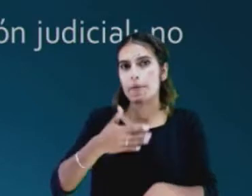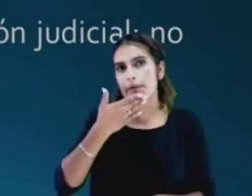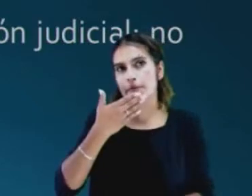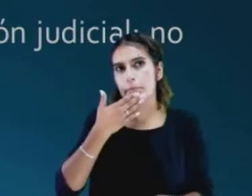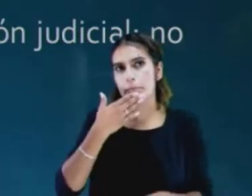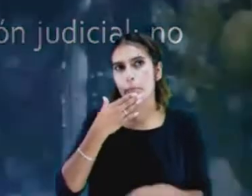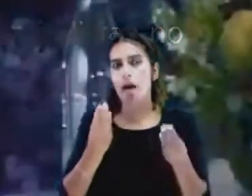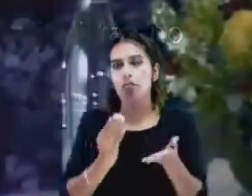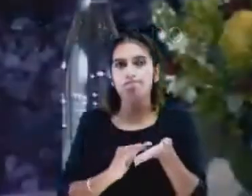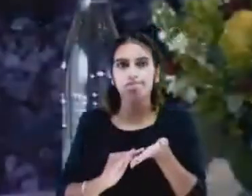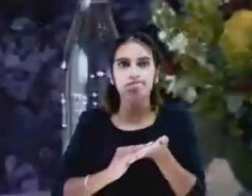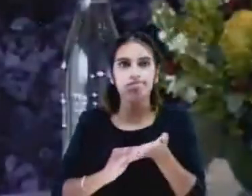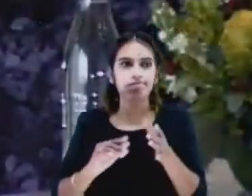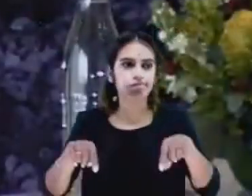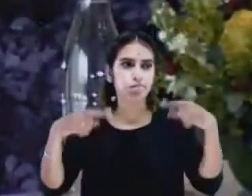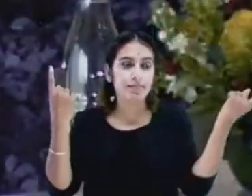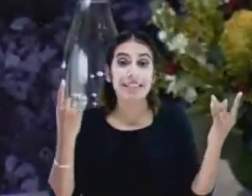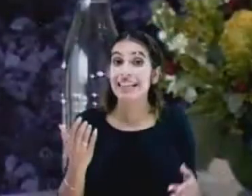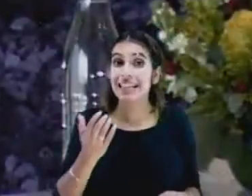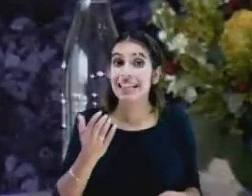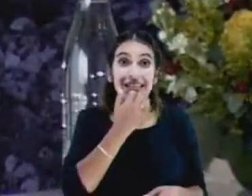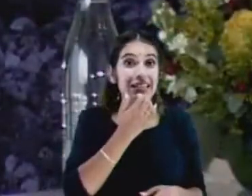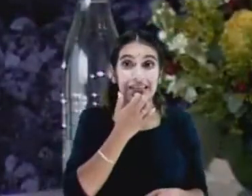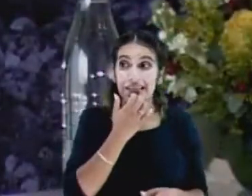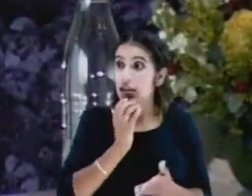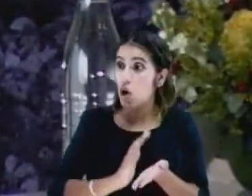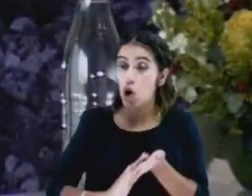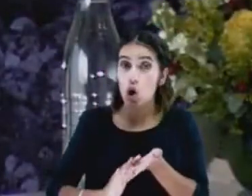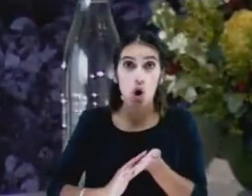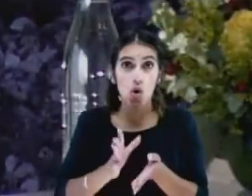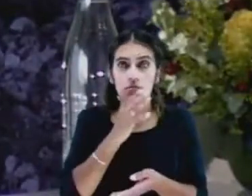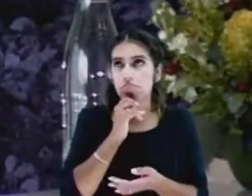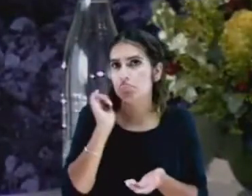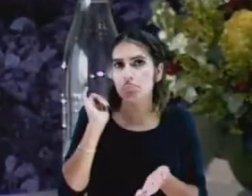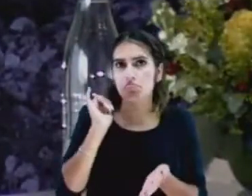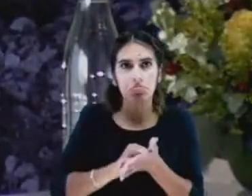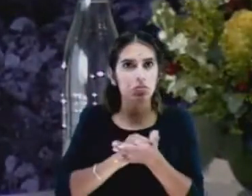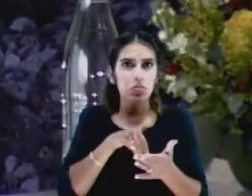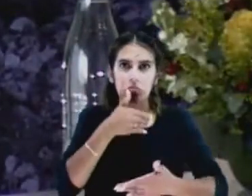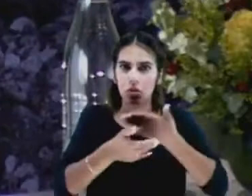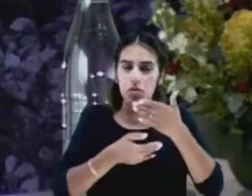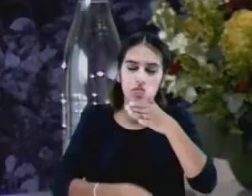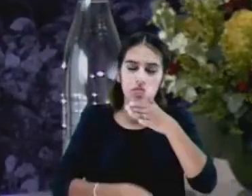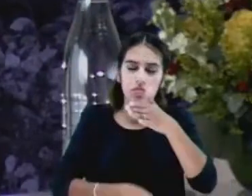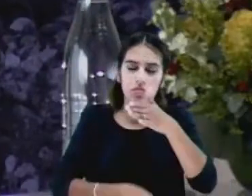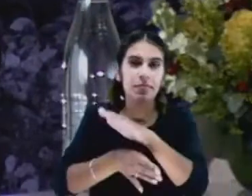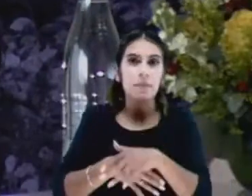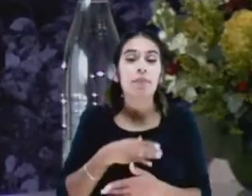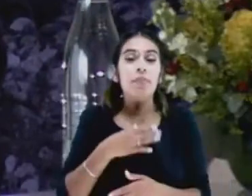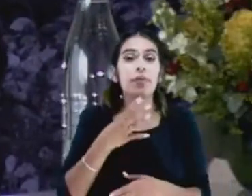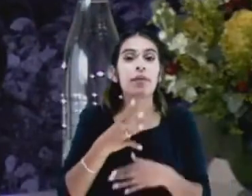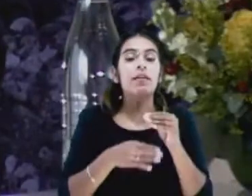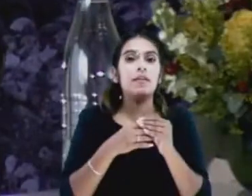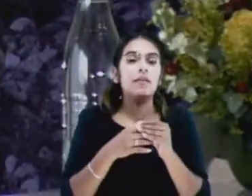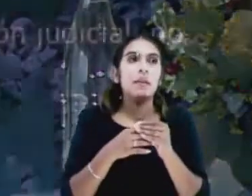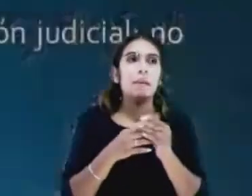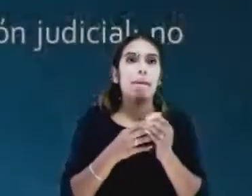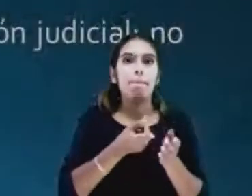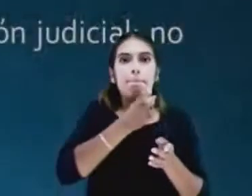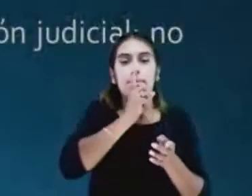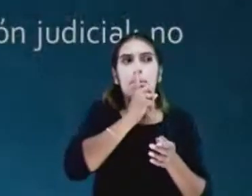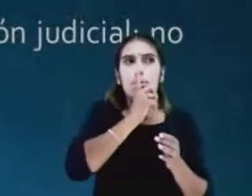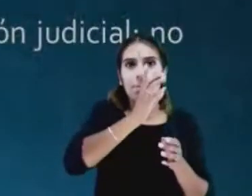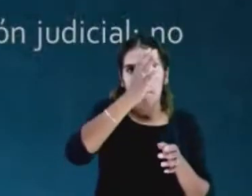soluciona por los presos vitales seguirán adelante obviamente la reserva legal del concepto y la no afectación de